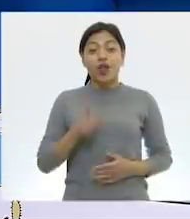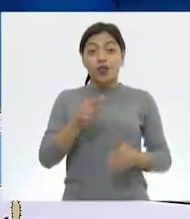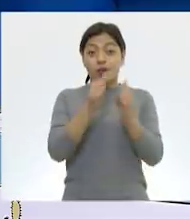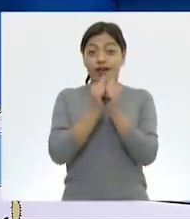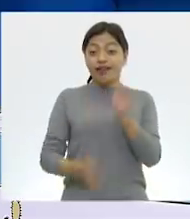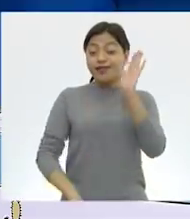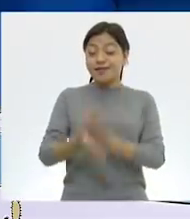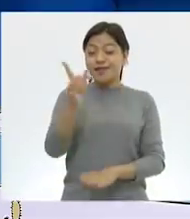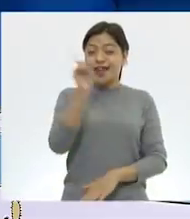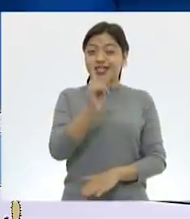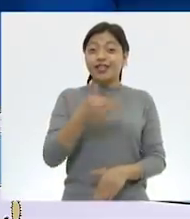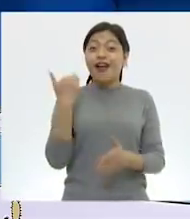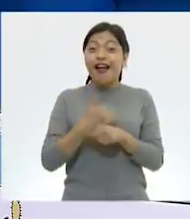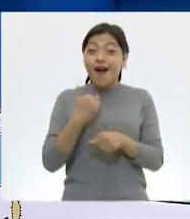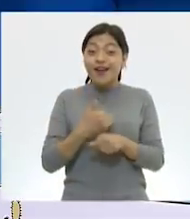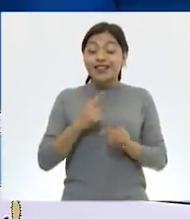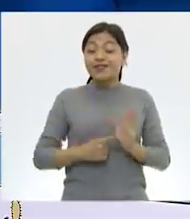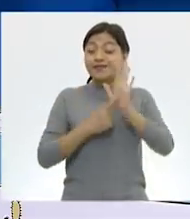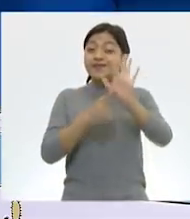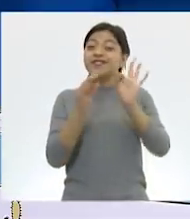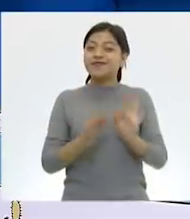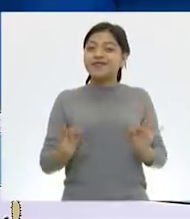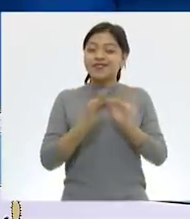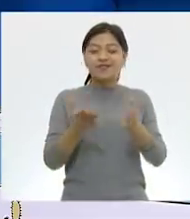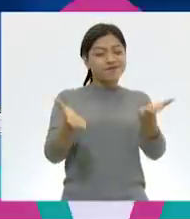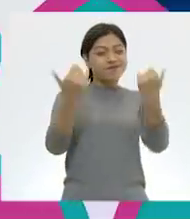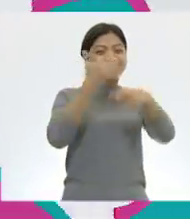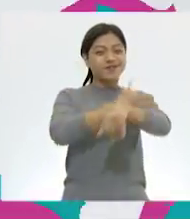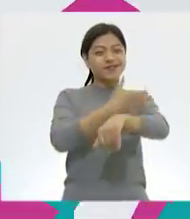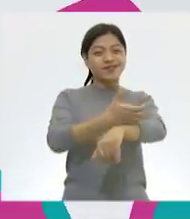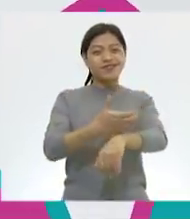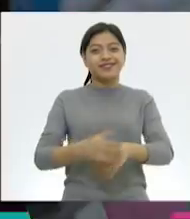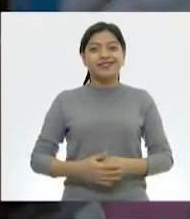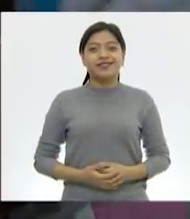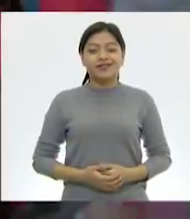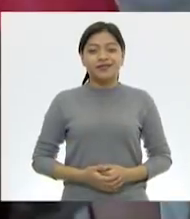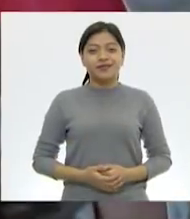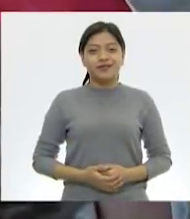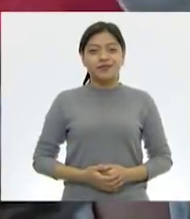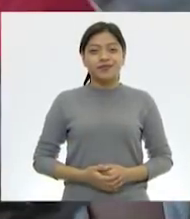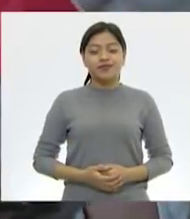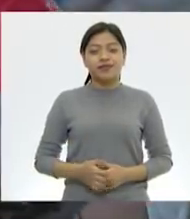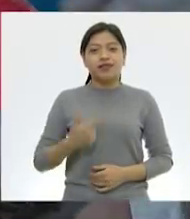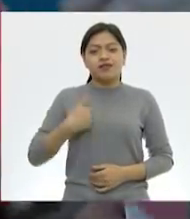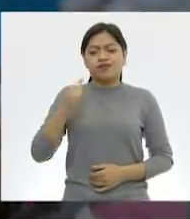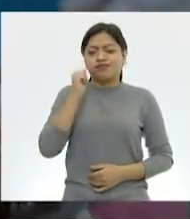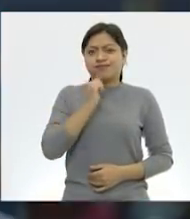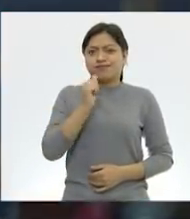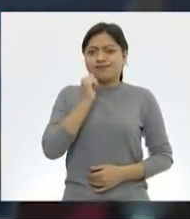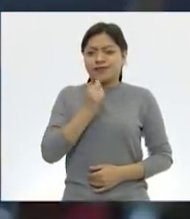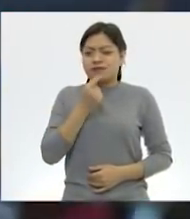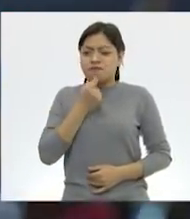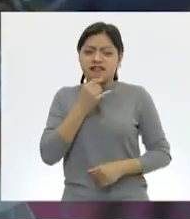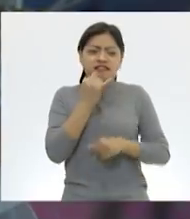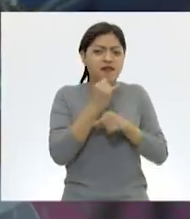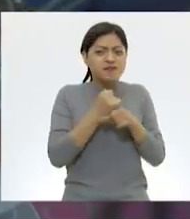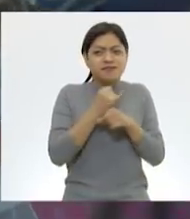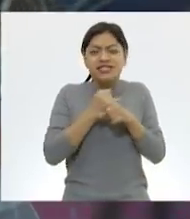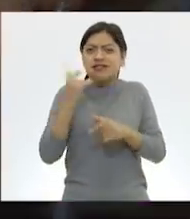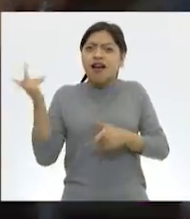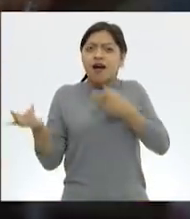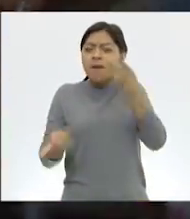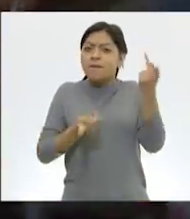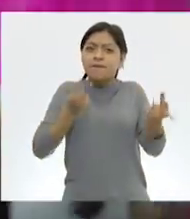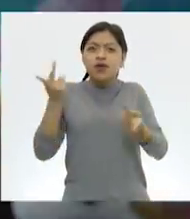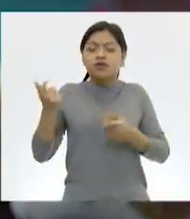no se muevan de su lugar. Tenemos algo muy importante para ustedes. Acompáñenos. Siempre fui una niña muy curiosa y me gustaban